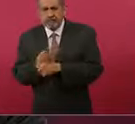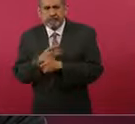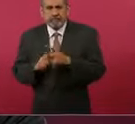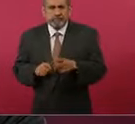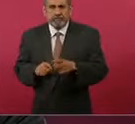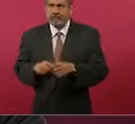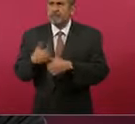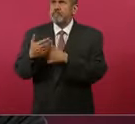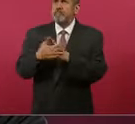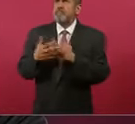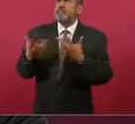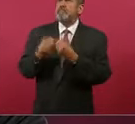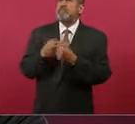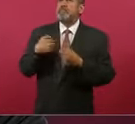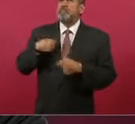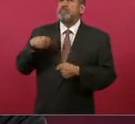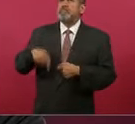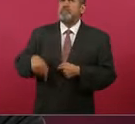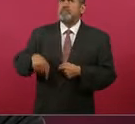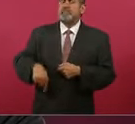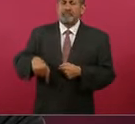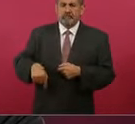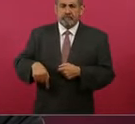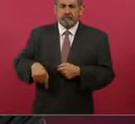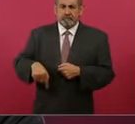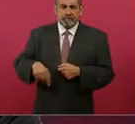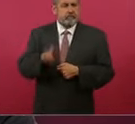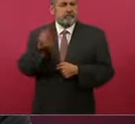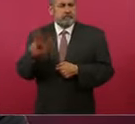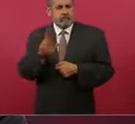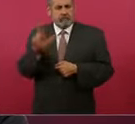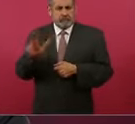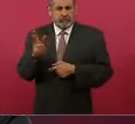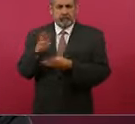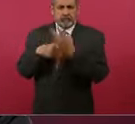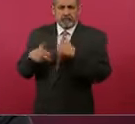estar con nosotros Rosa Isela el martes.